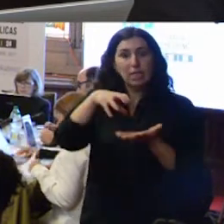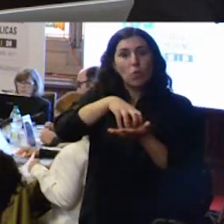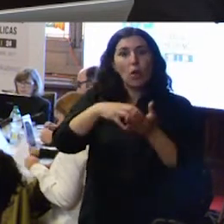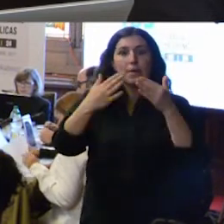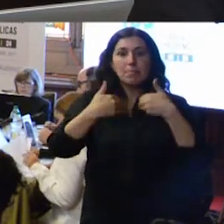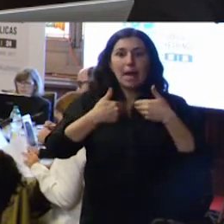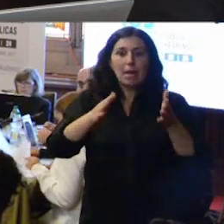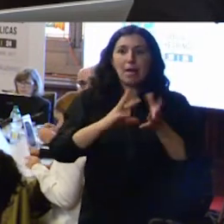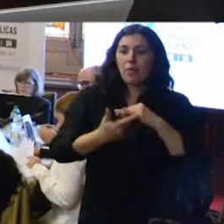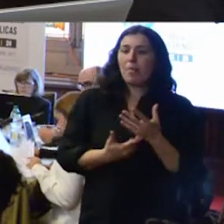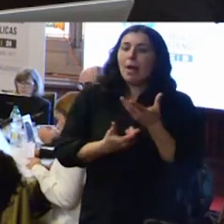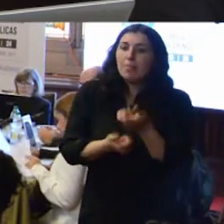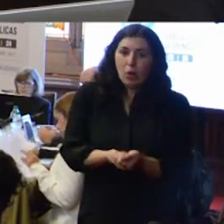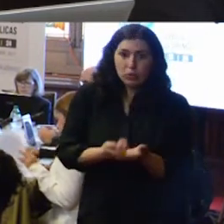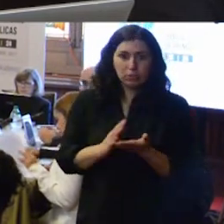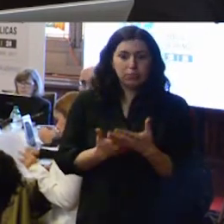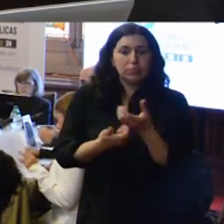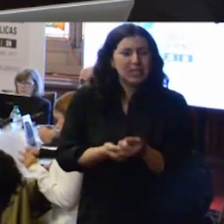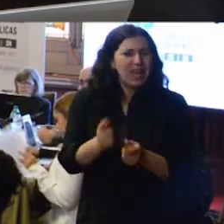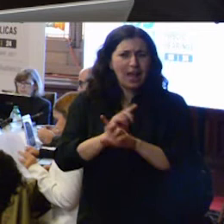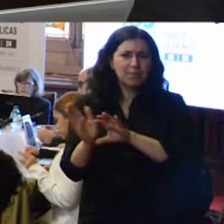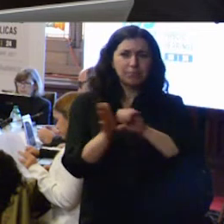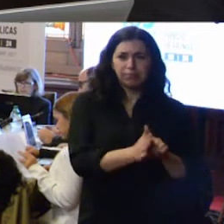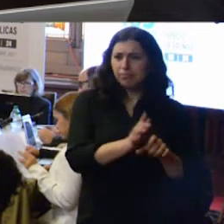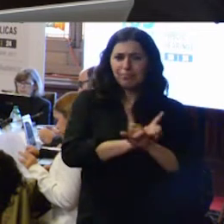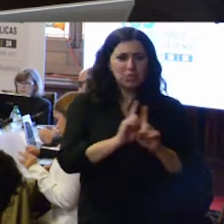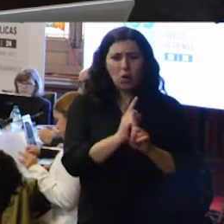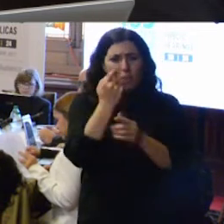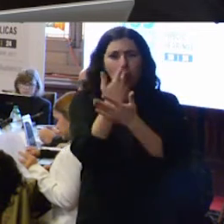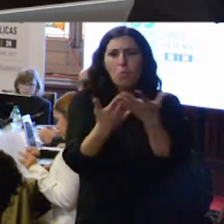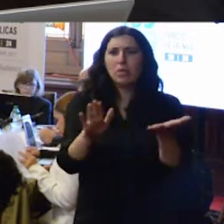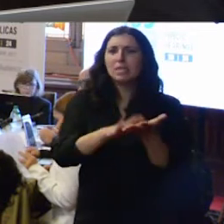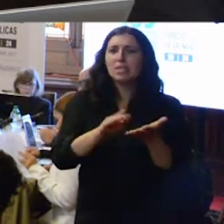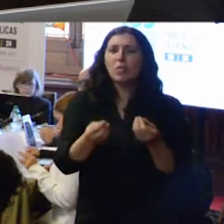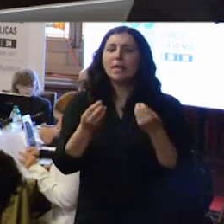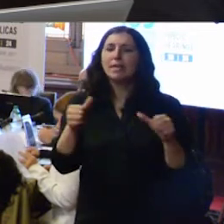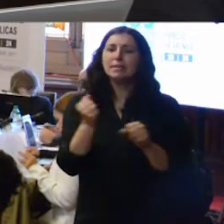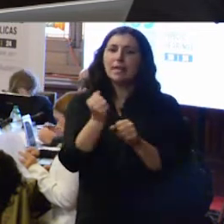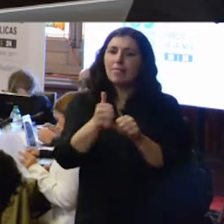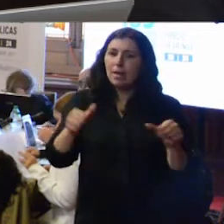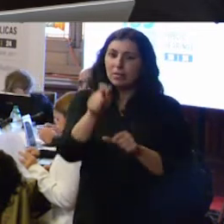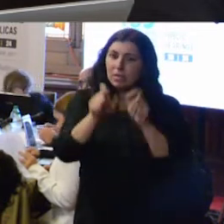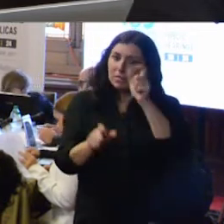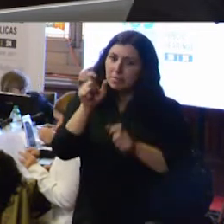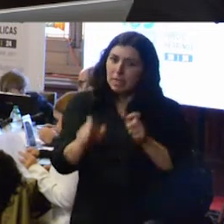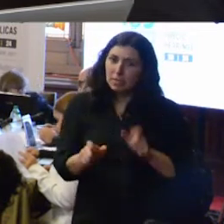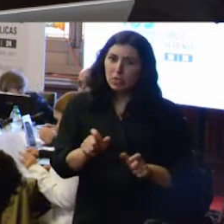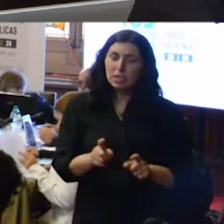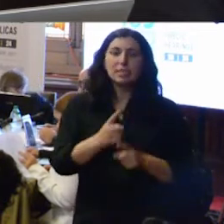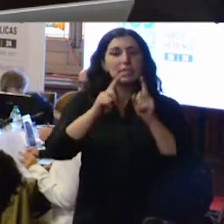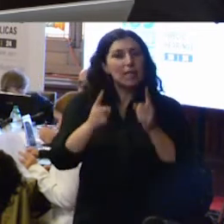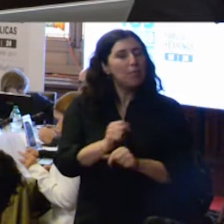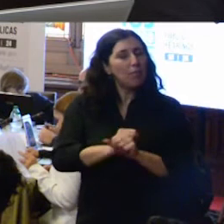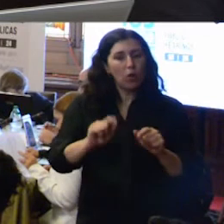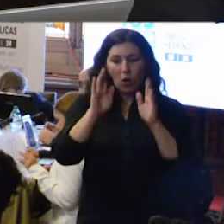garante, lejos de darle la mayor visibilidad y reconocimiento posible a la labor de los y las defensoras, a la tendencia que ha sido